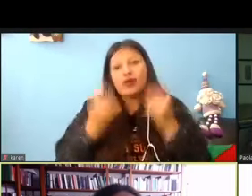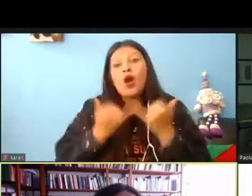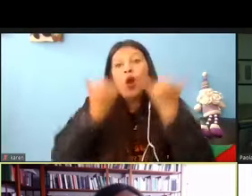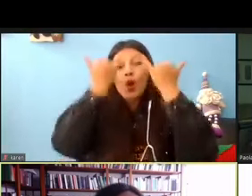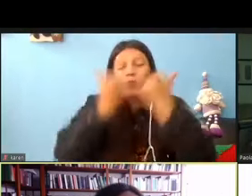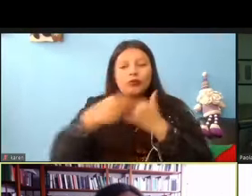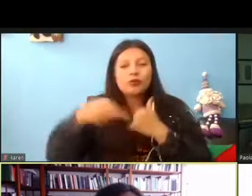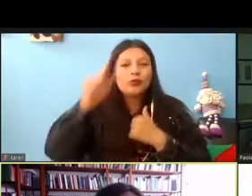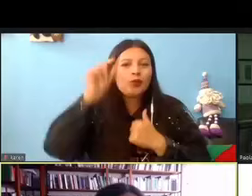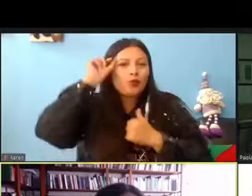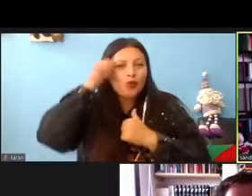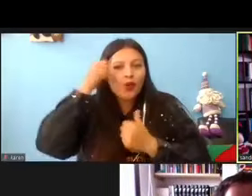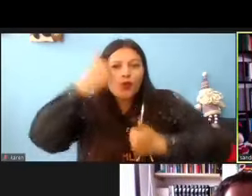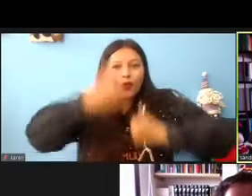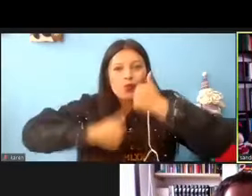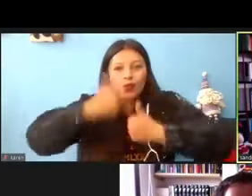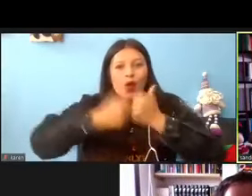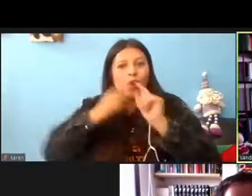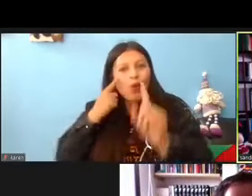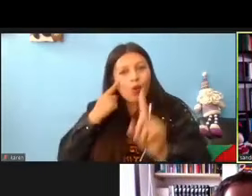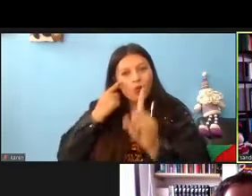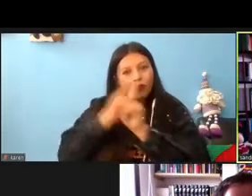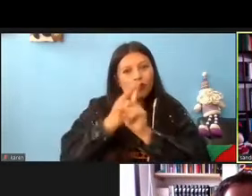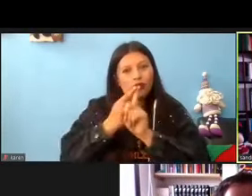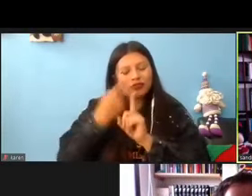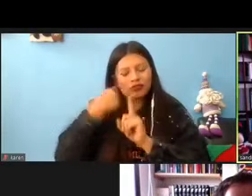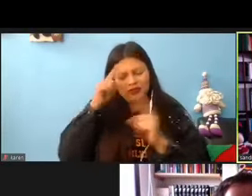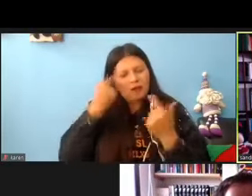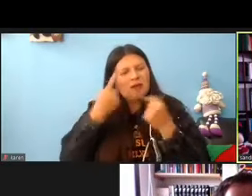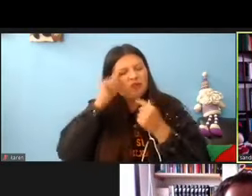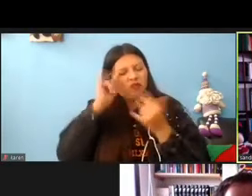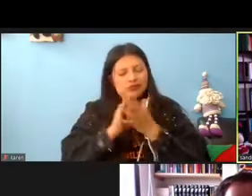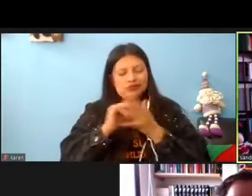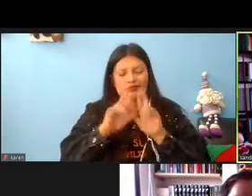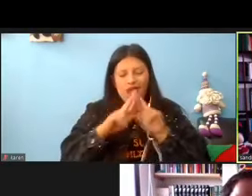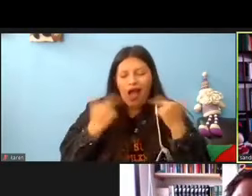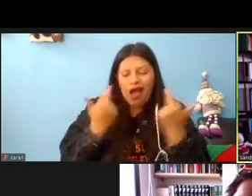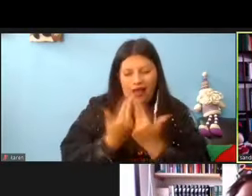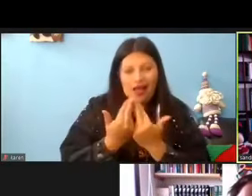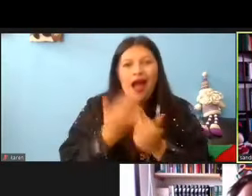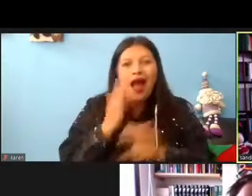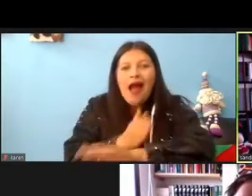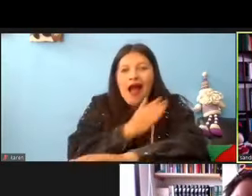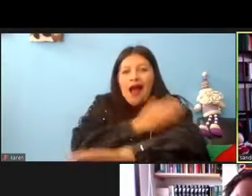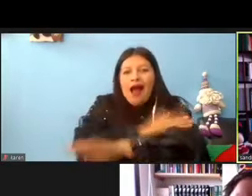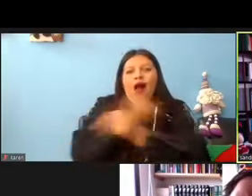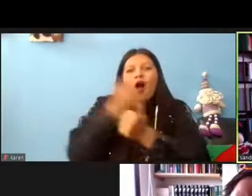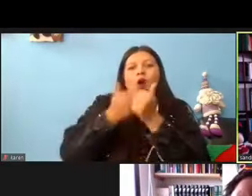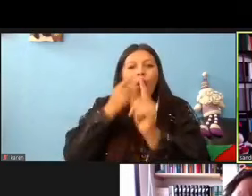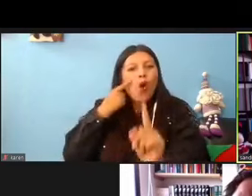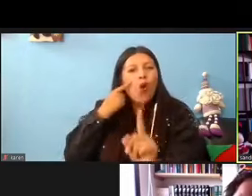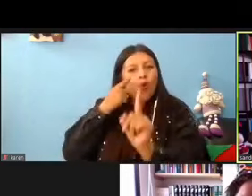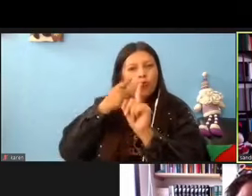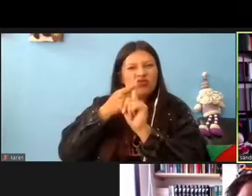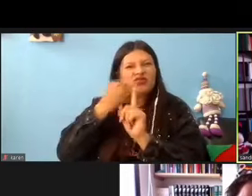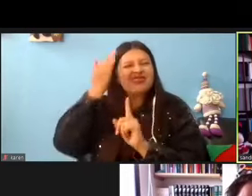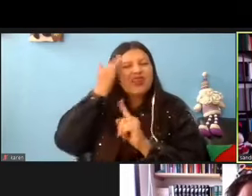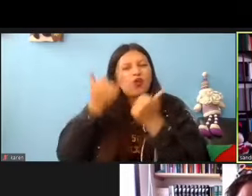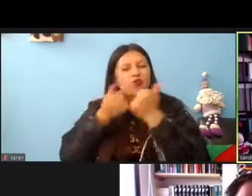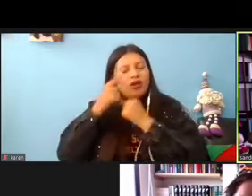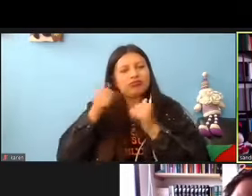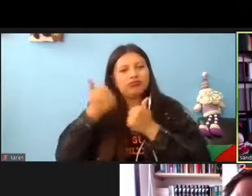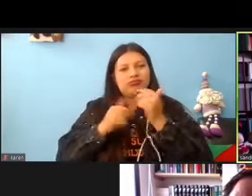a recordar un poco cuáles fueron los objetivos que nos juntaron y que nos permitieron llegar a buen término con